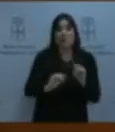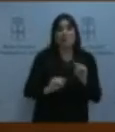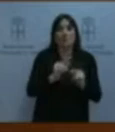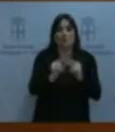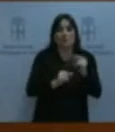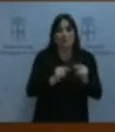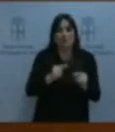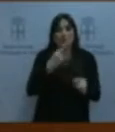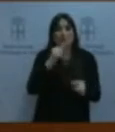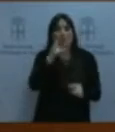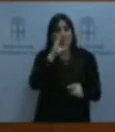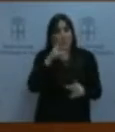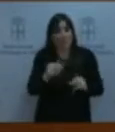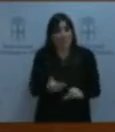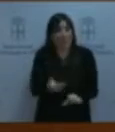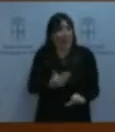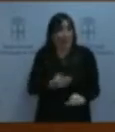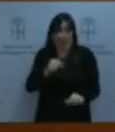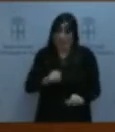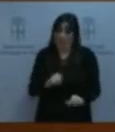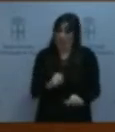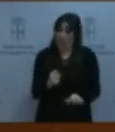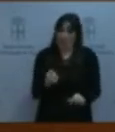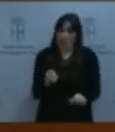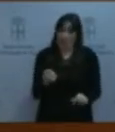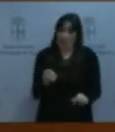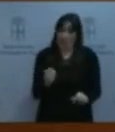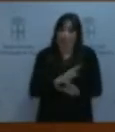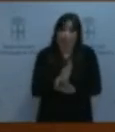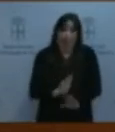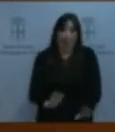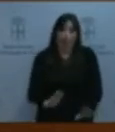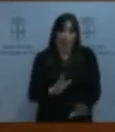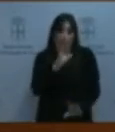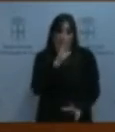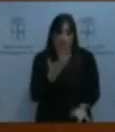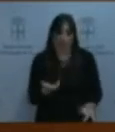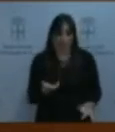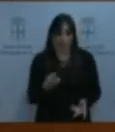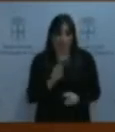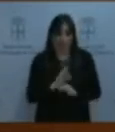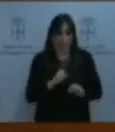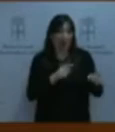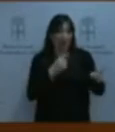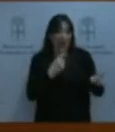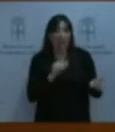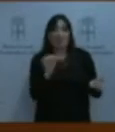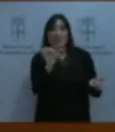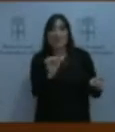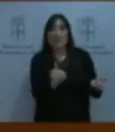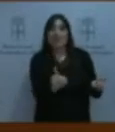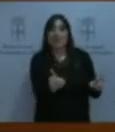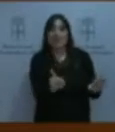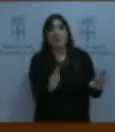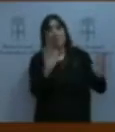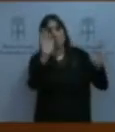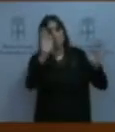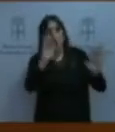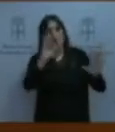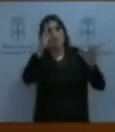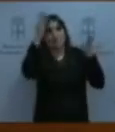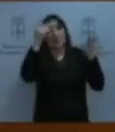pleno de febrero. Usted me contesta ahora que va a tardar varias semanas más. Bienvenido sea traerlo a la Cámara, pero démonos lo más prisa posible